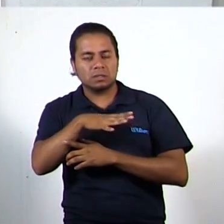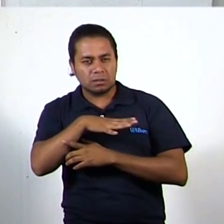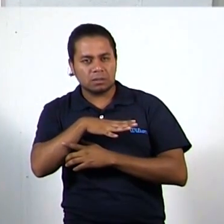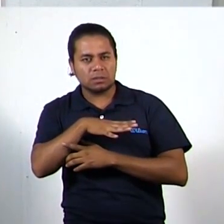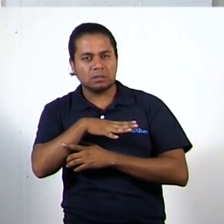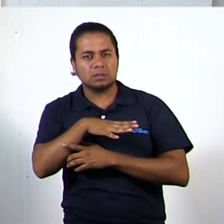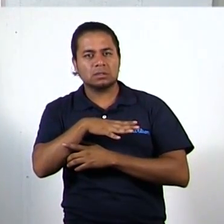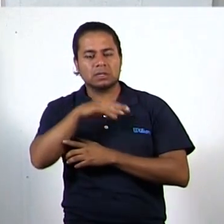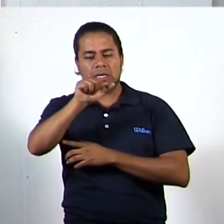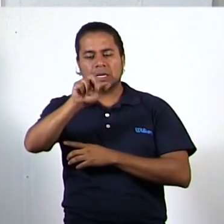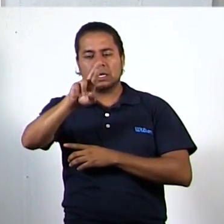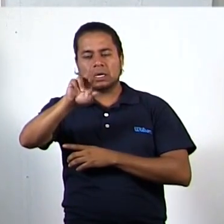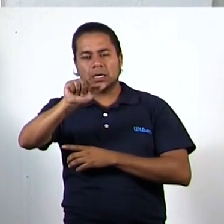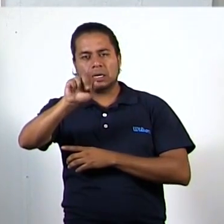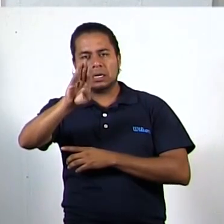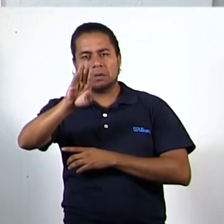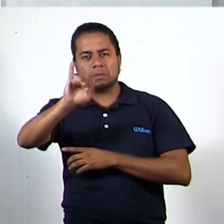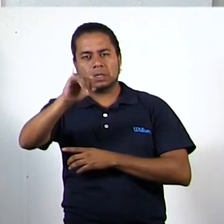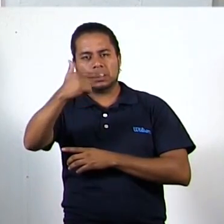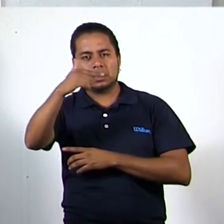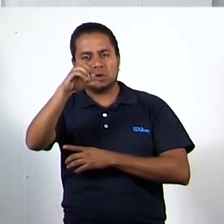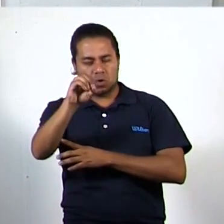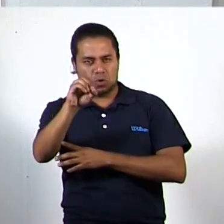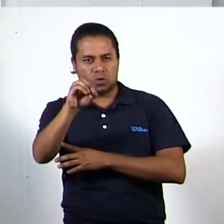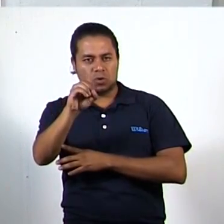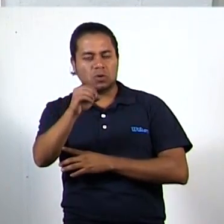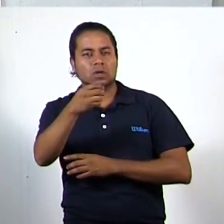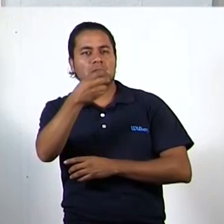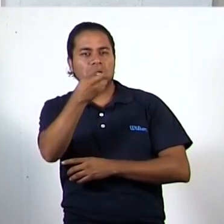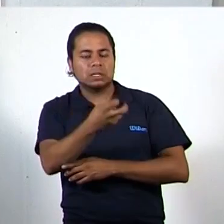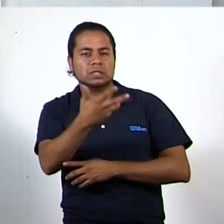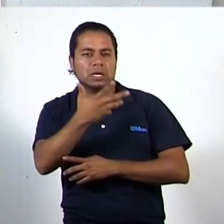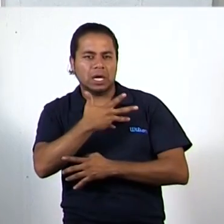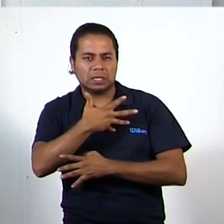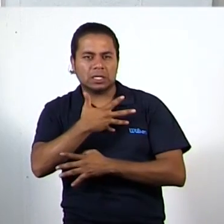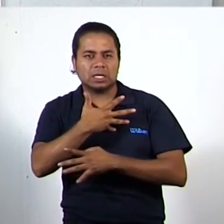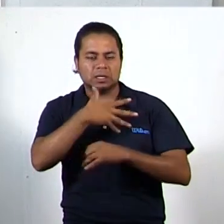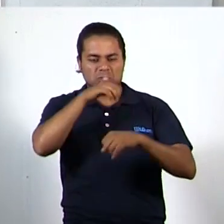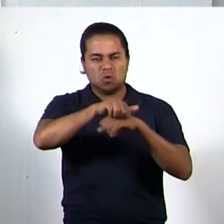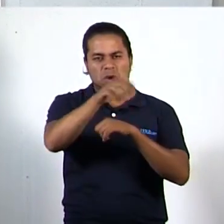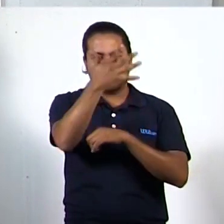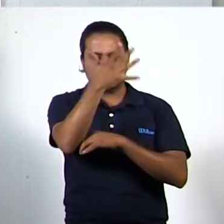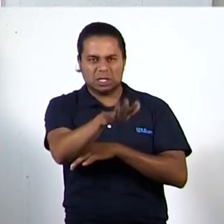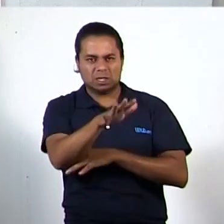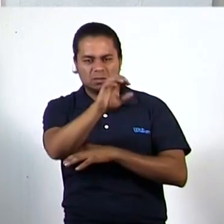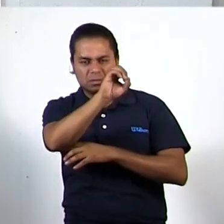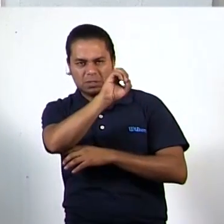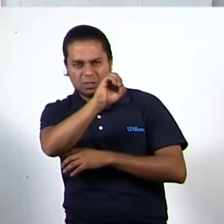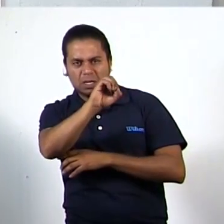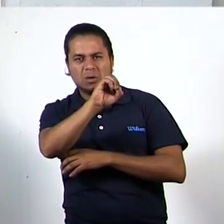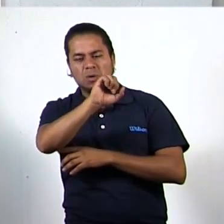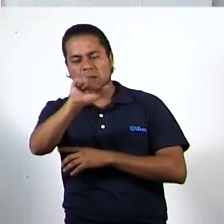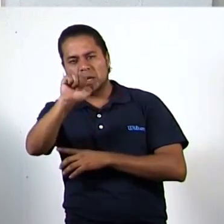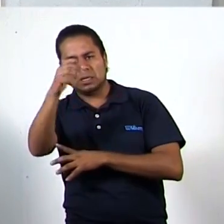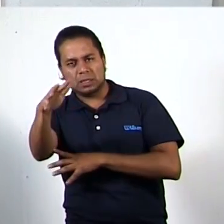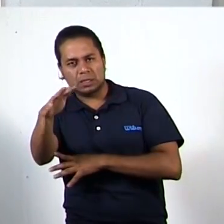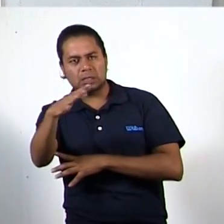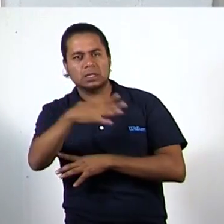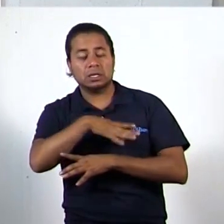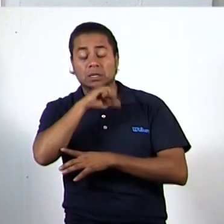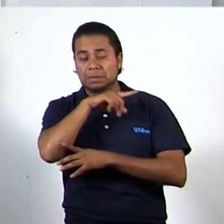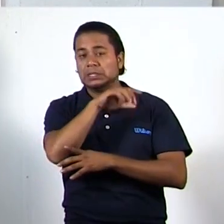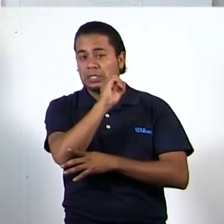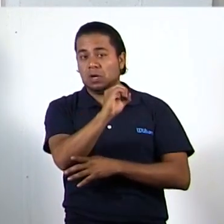llama arábigo y es un sistema de numeración a base de 10. En este sistema de numeración también existe el